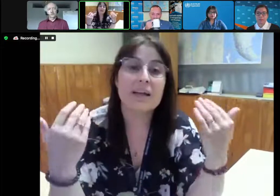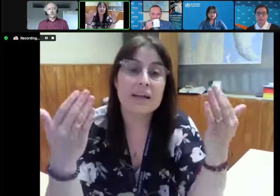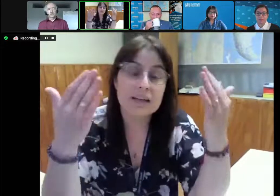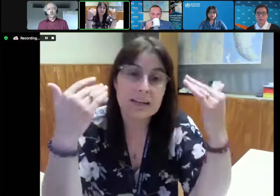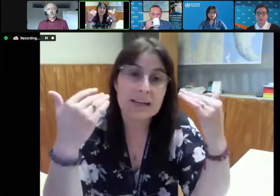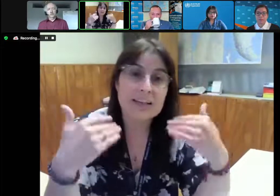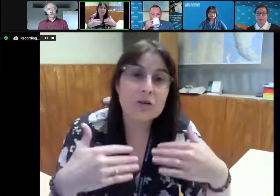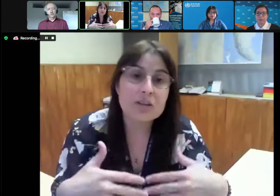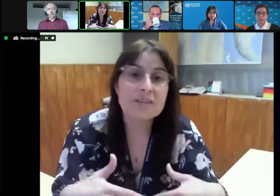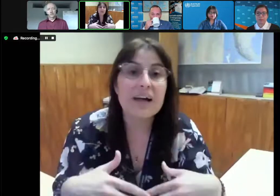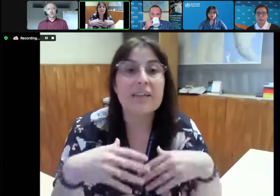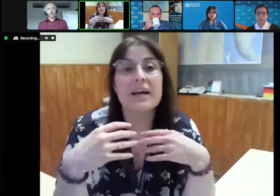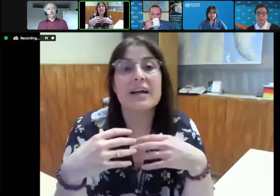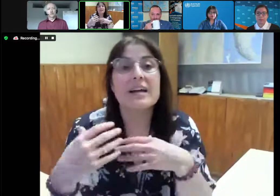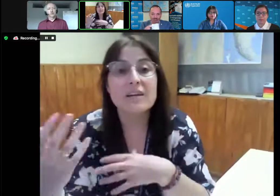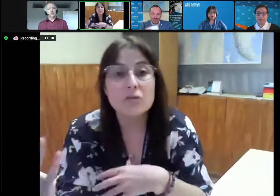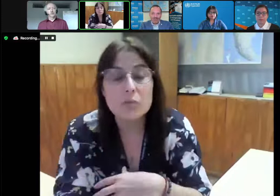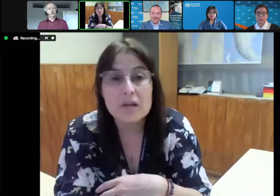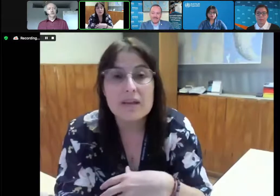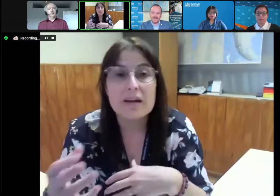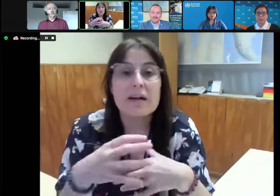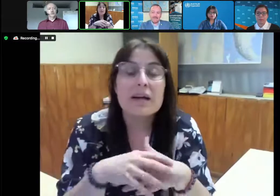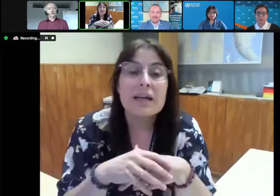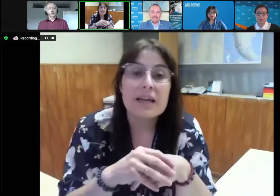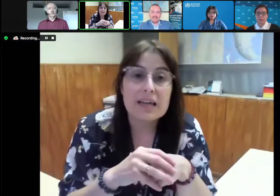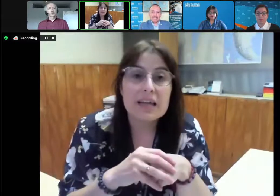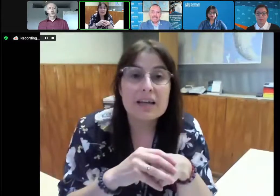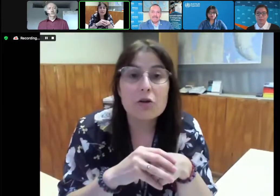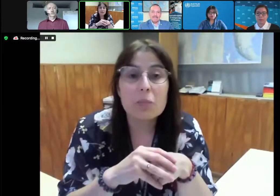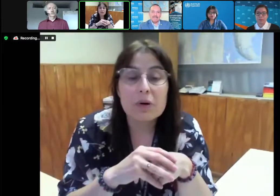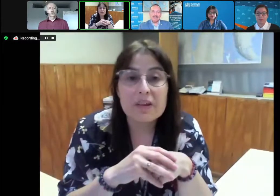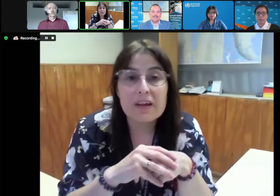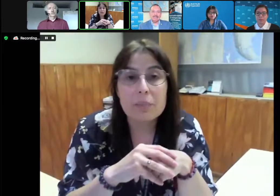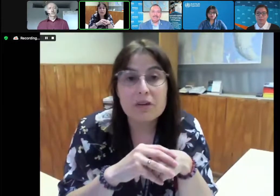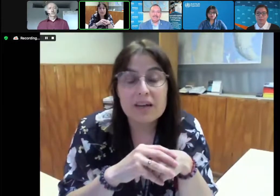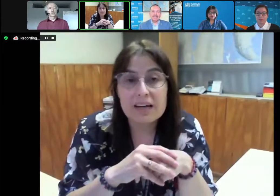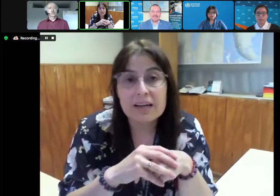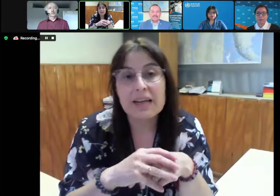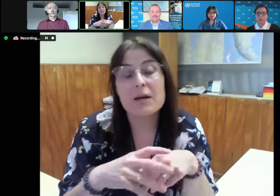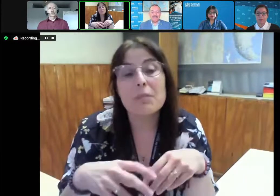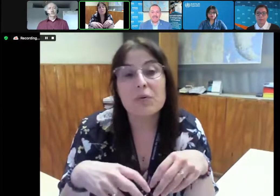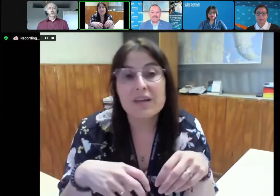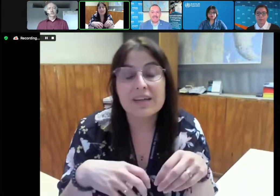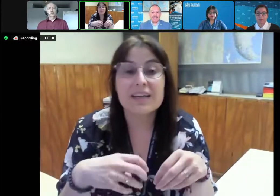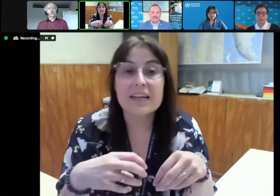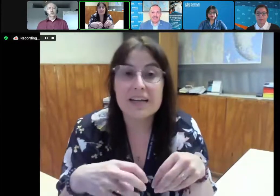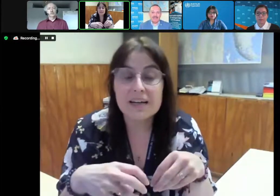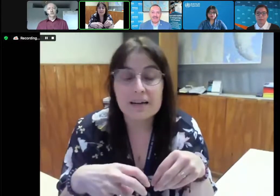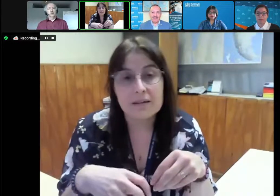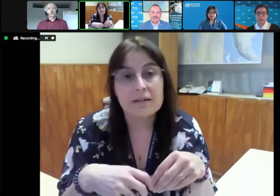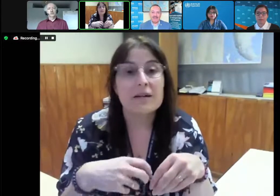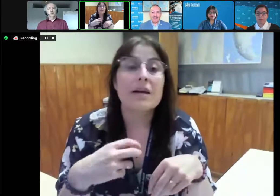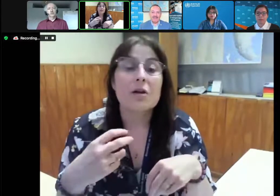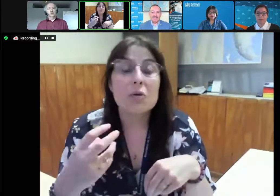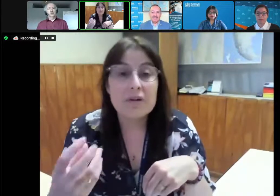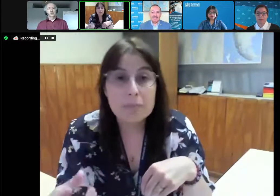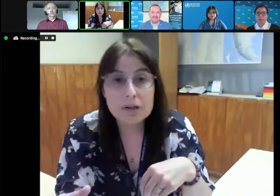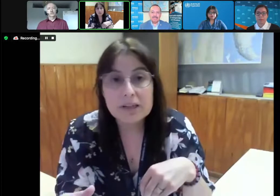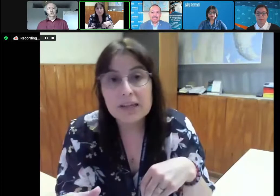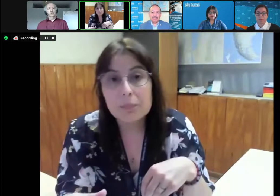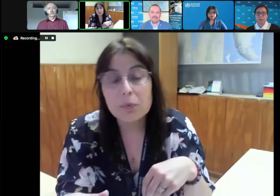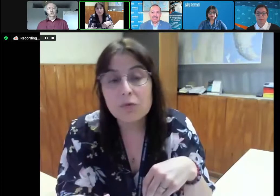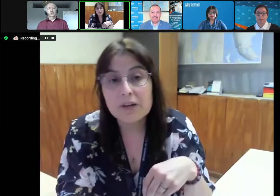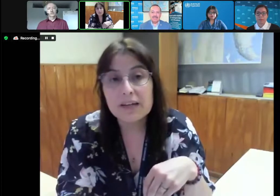más categorizada, resumida, nos puede apoyar en poder generar